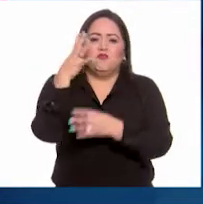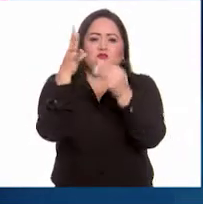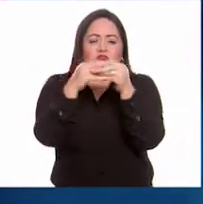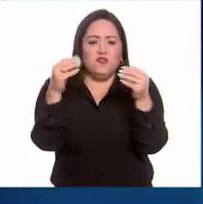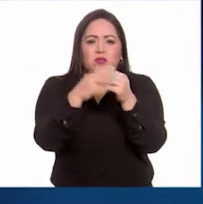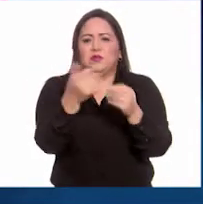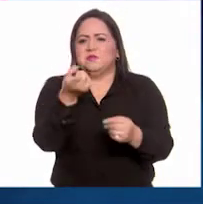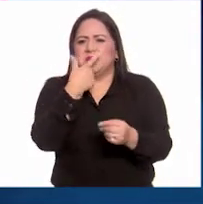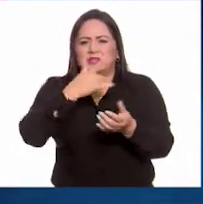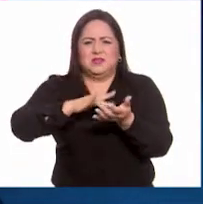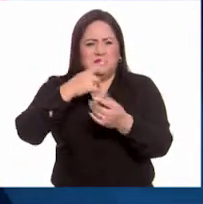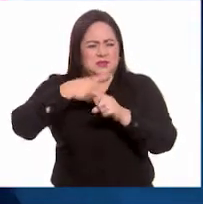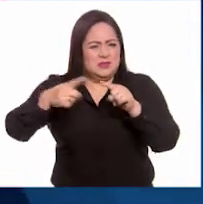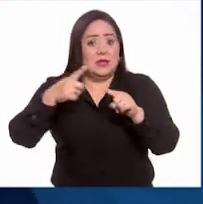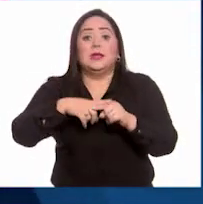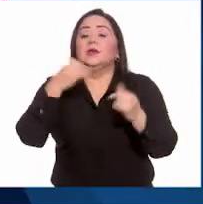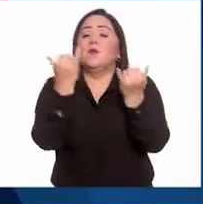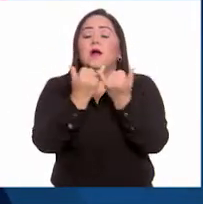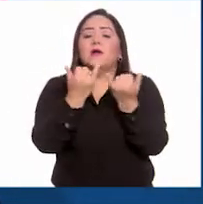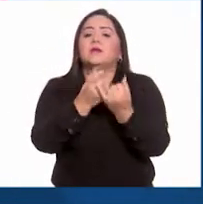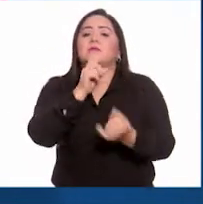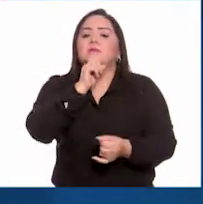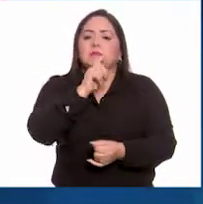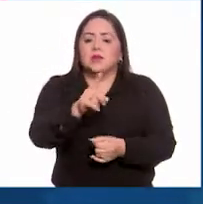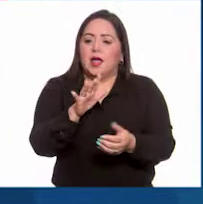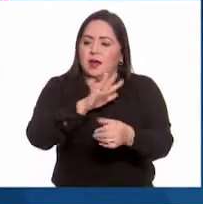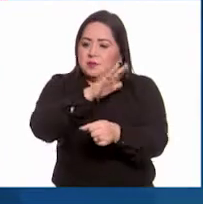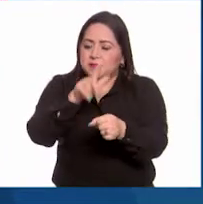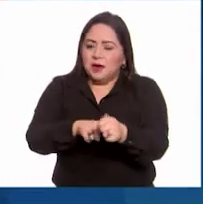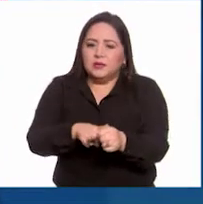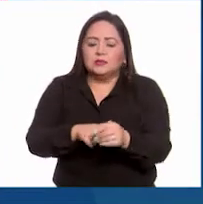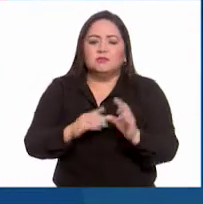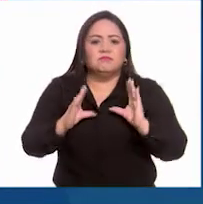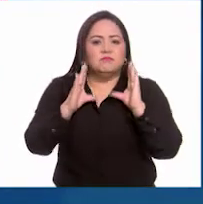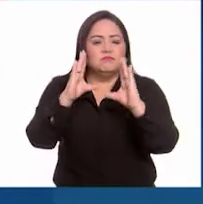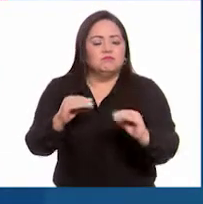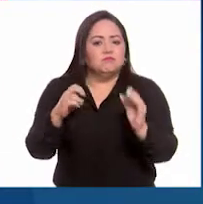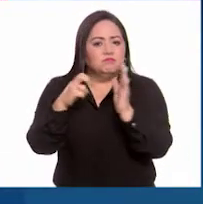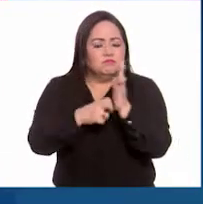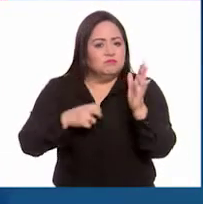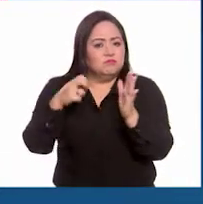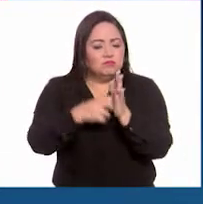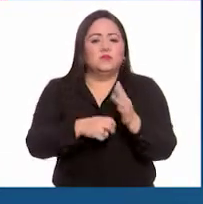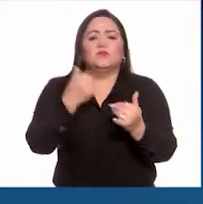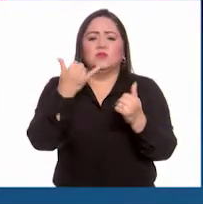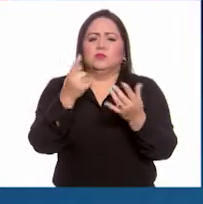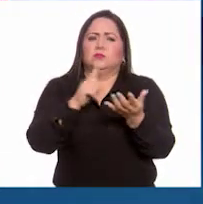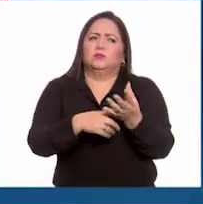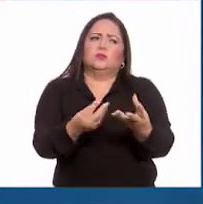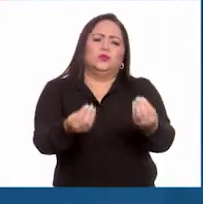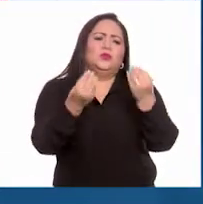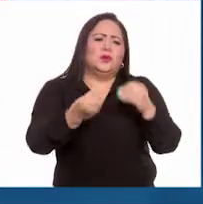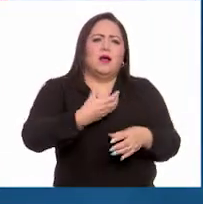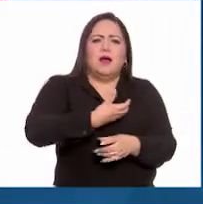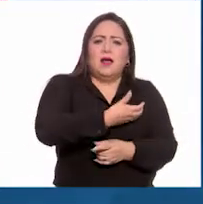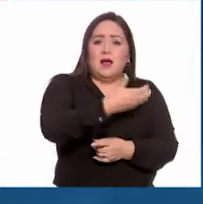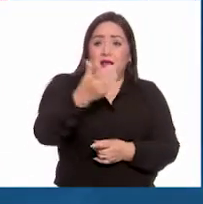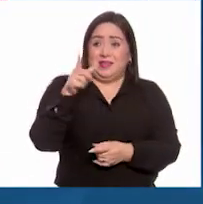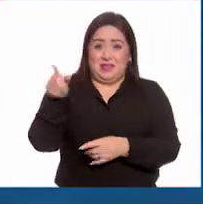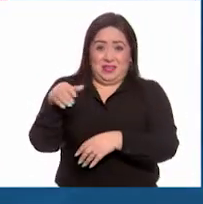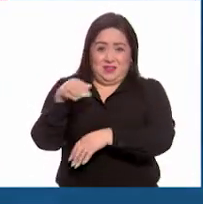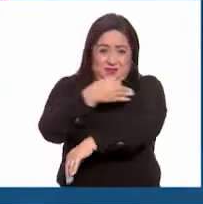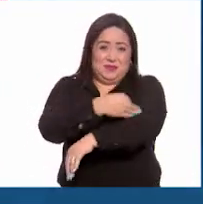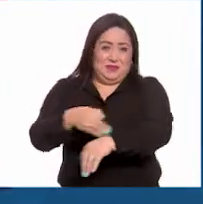plantas medicinales. También domesticó animales de corral. Hubo una gran cosecha y la familia de